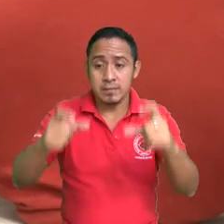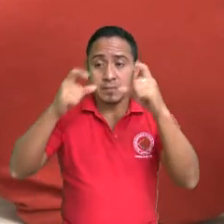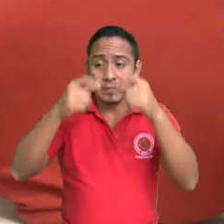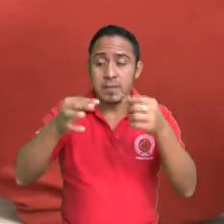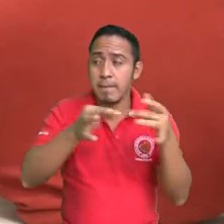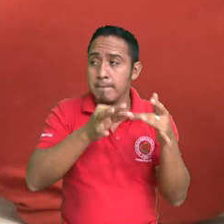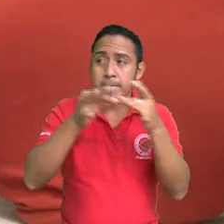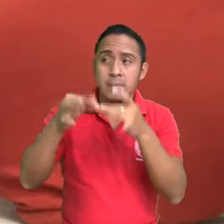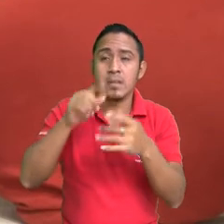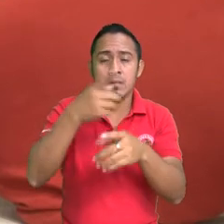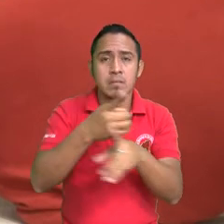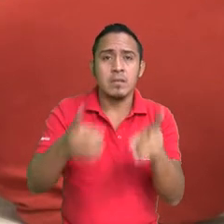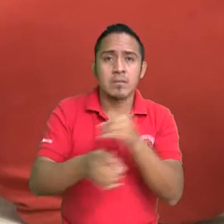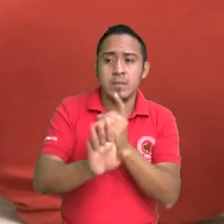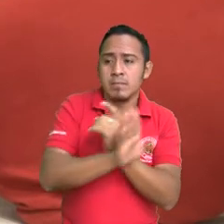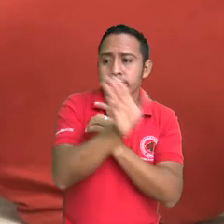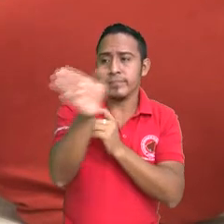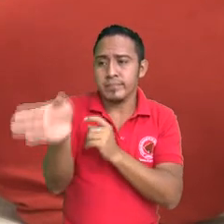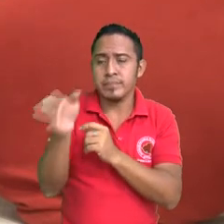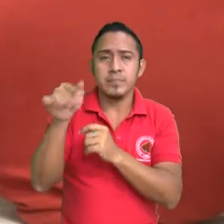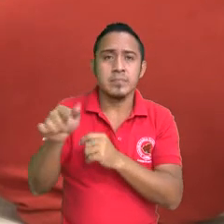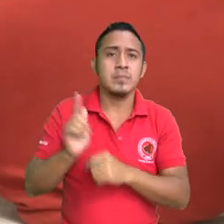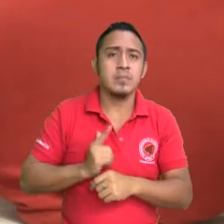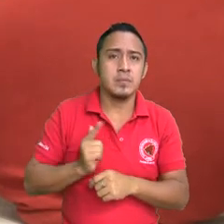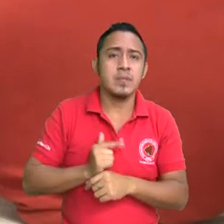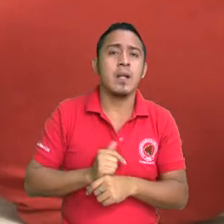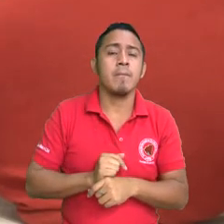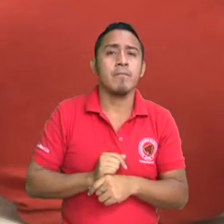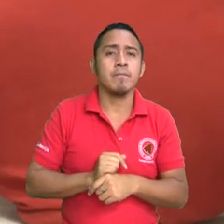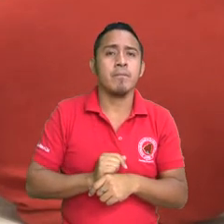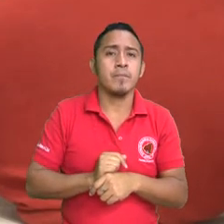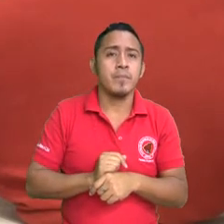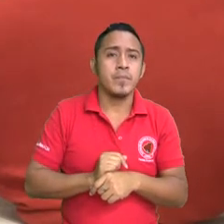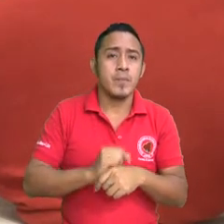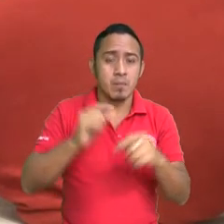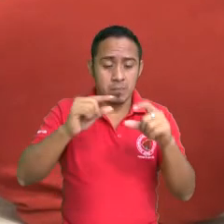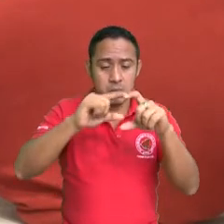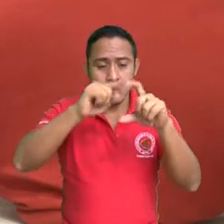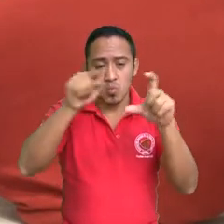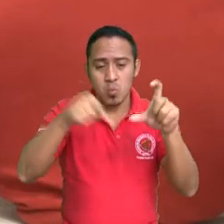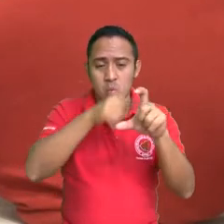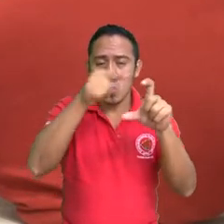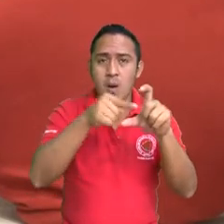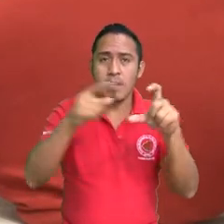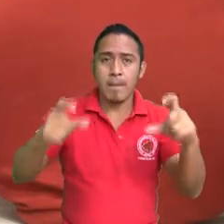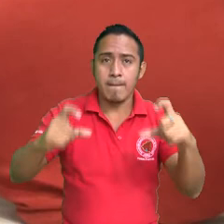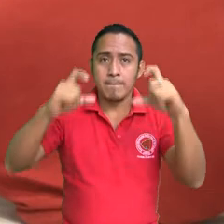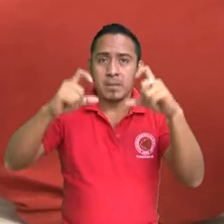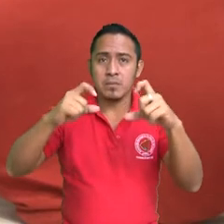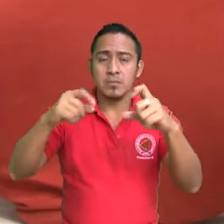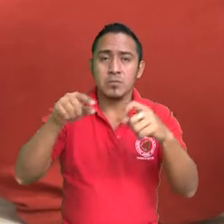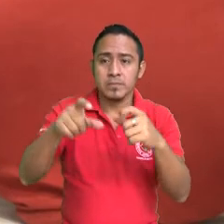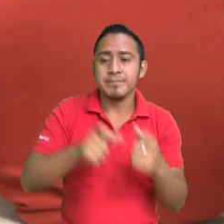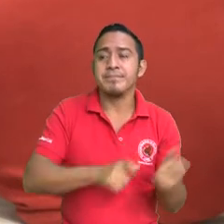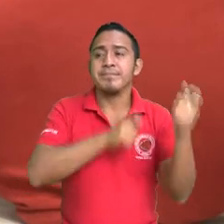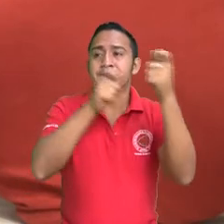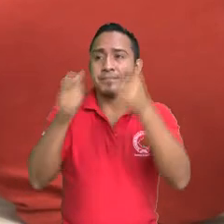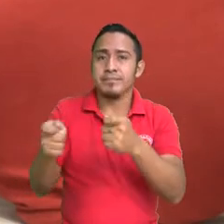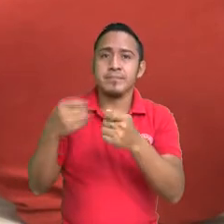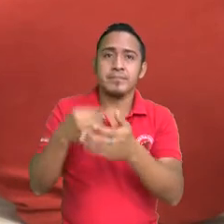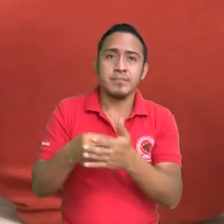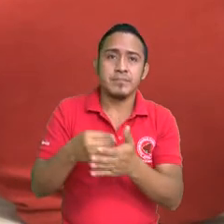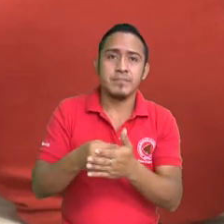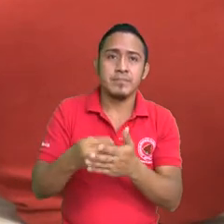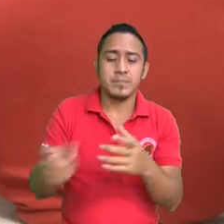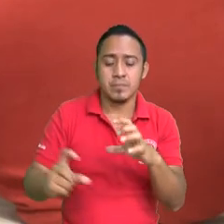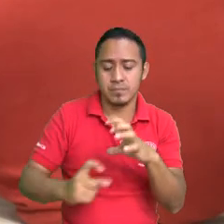específico, puede acudir a la farmacia. Nosotros tenemos disponibilidad lo que son aros. Los aros vacíos, entonces tú lo llevas a la óptica y